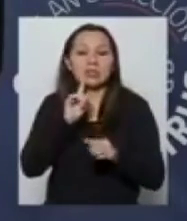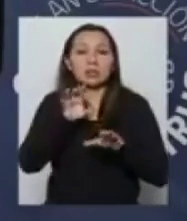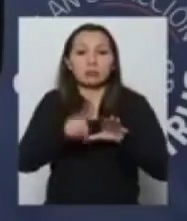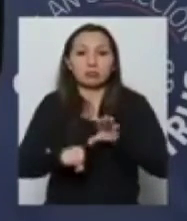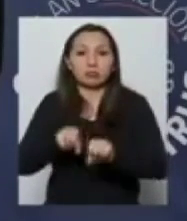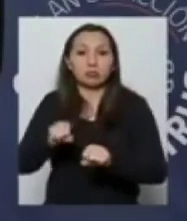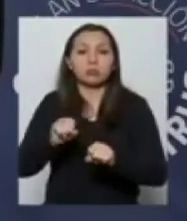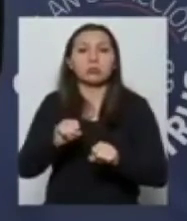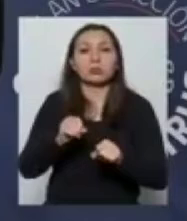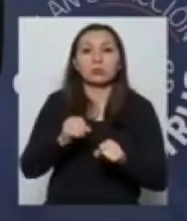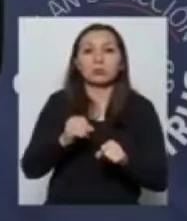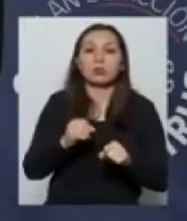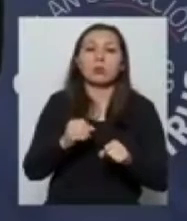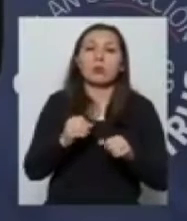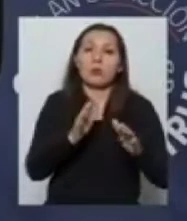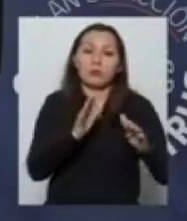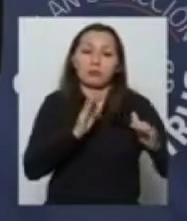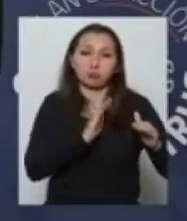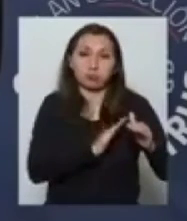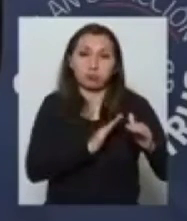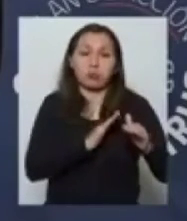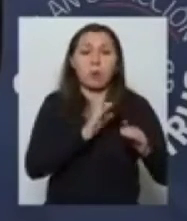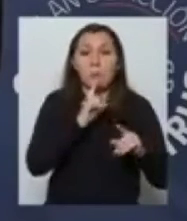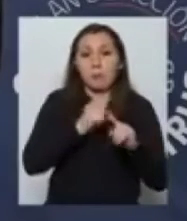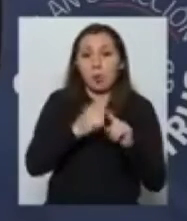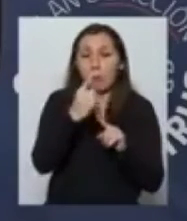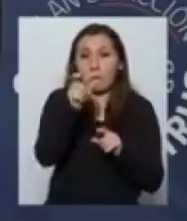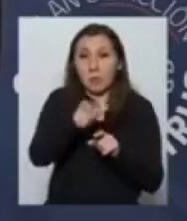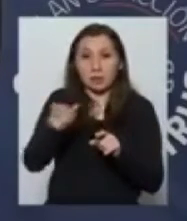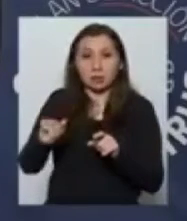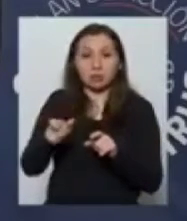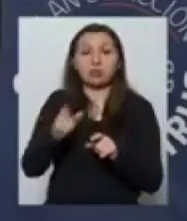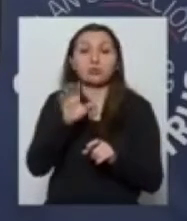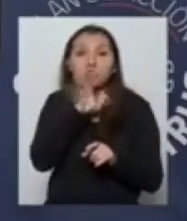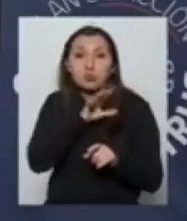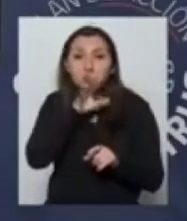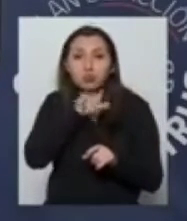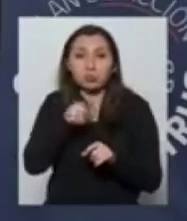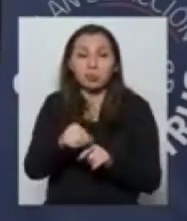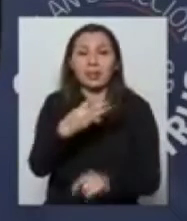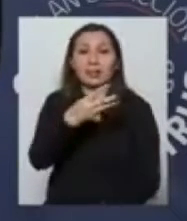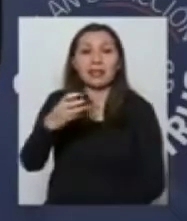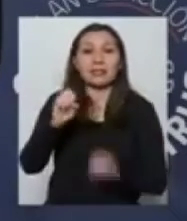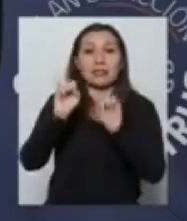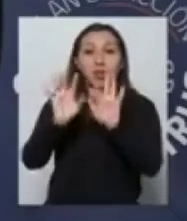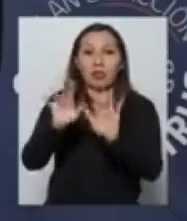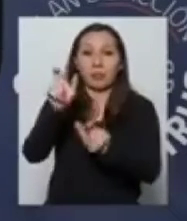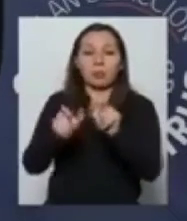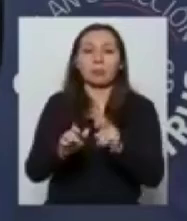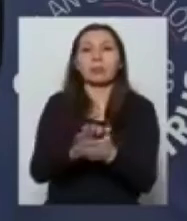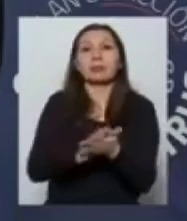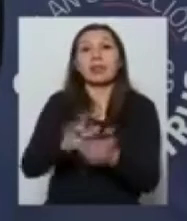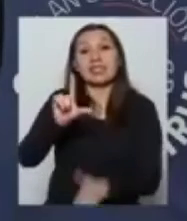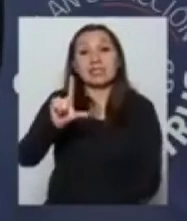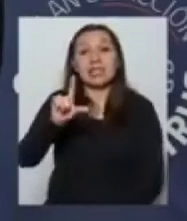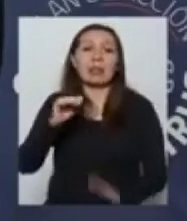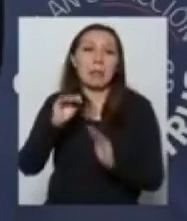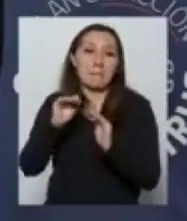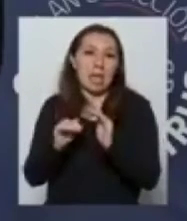de ventiladores mecánicos por pacientes COVID de 310. Esto es 7 menos